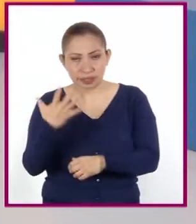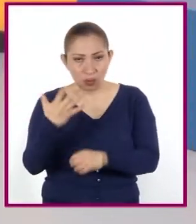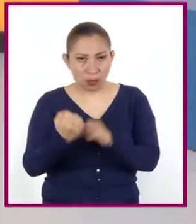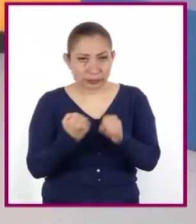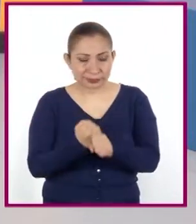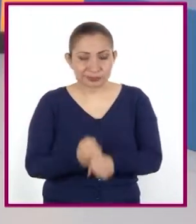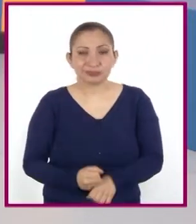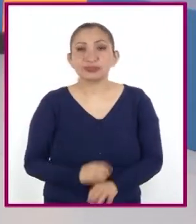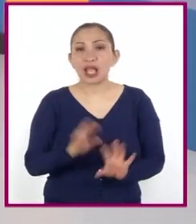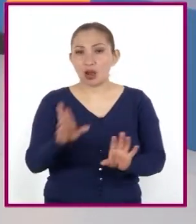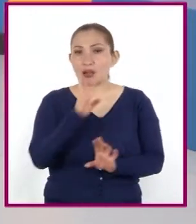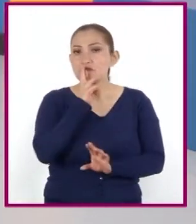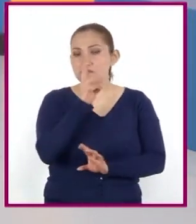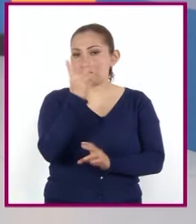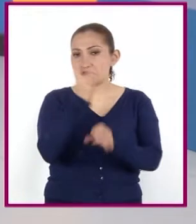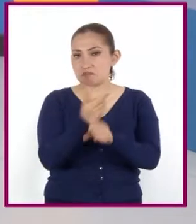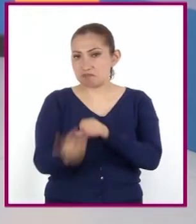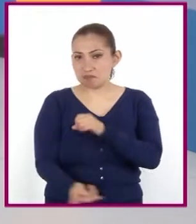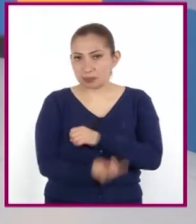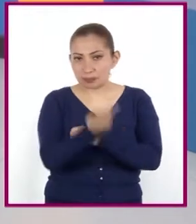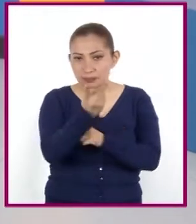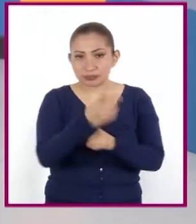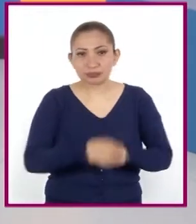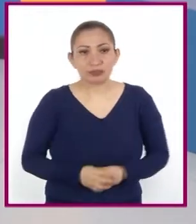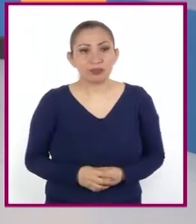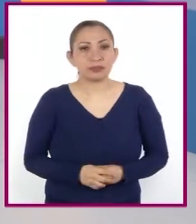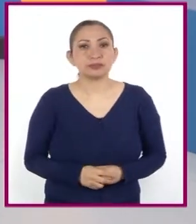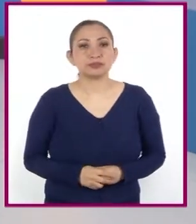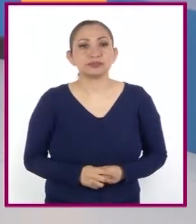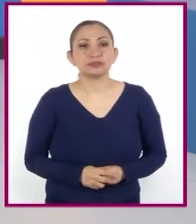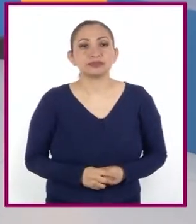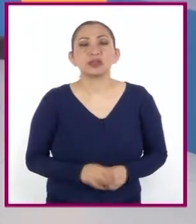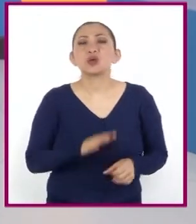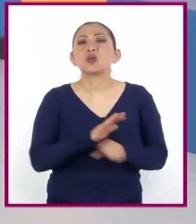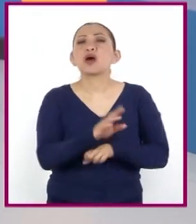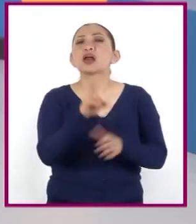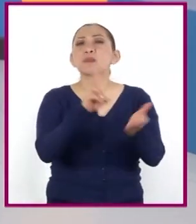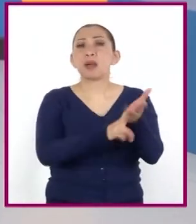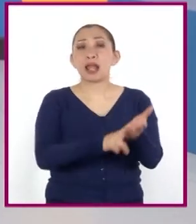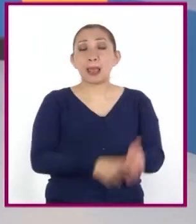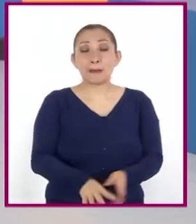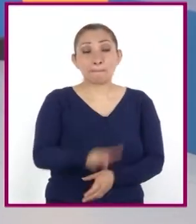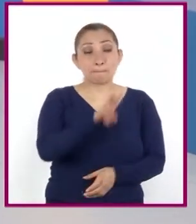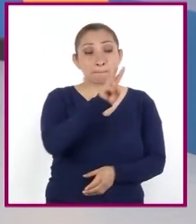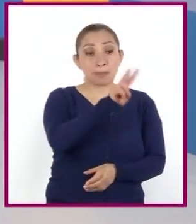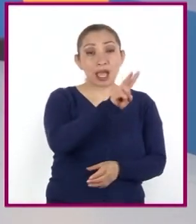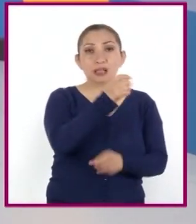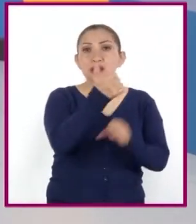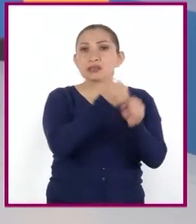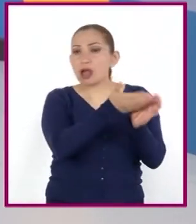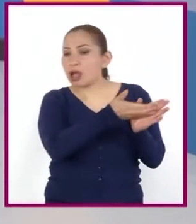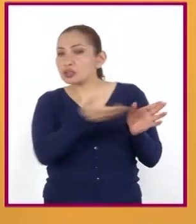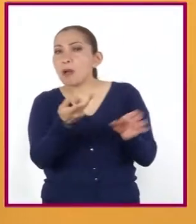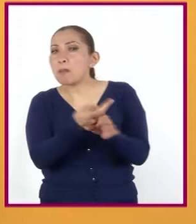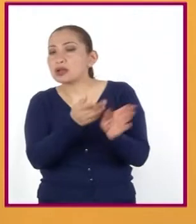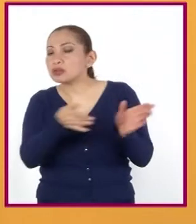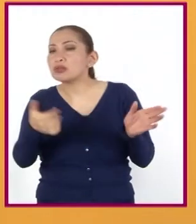Ahora contestemos la segunda pregunta. ¿Cuál será el valor b después de 6 años?